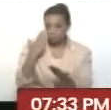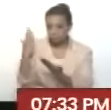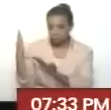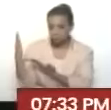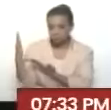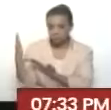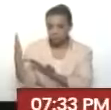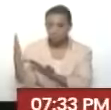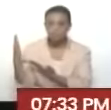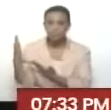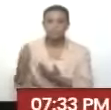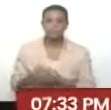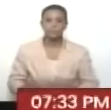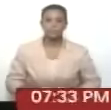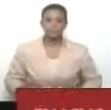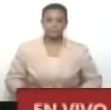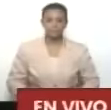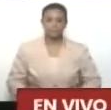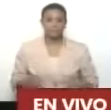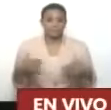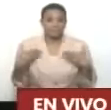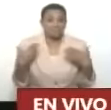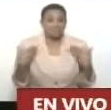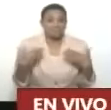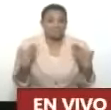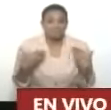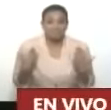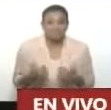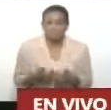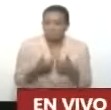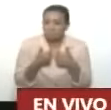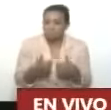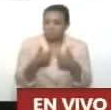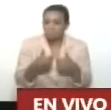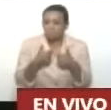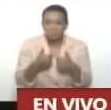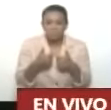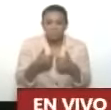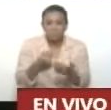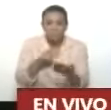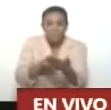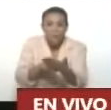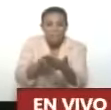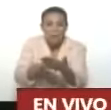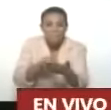ahí está, una emoción grandísima. Uno siente cuando marca,